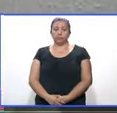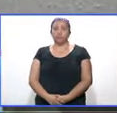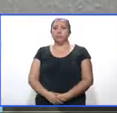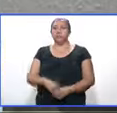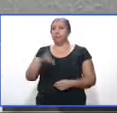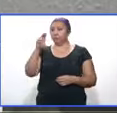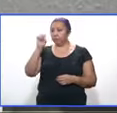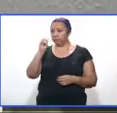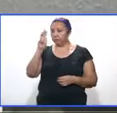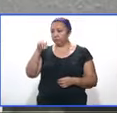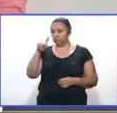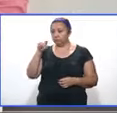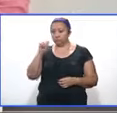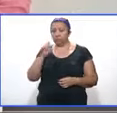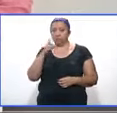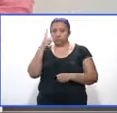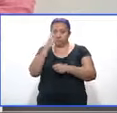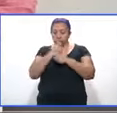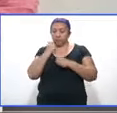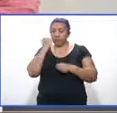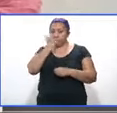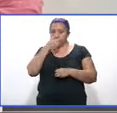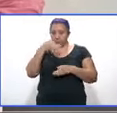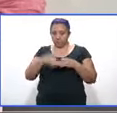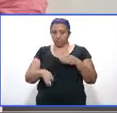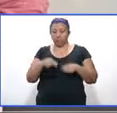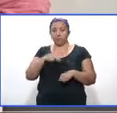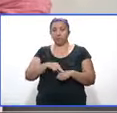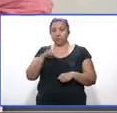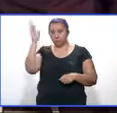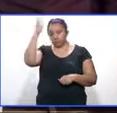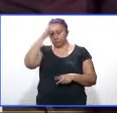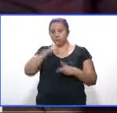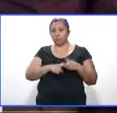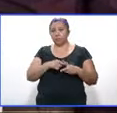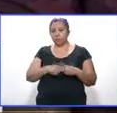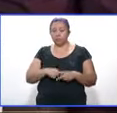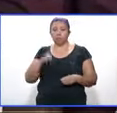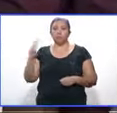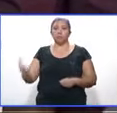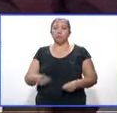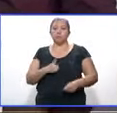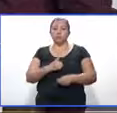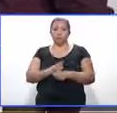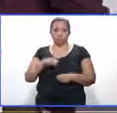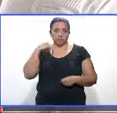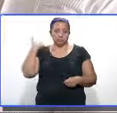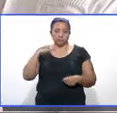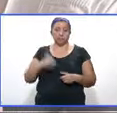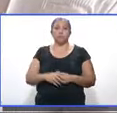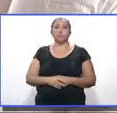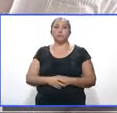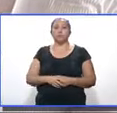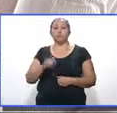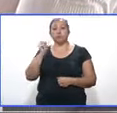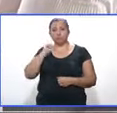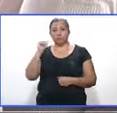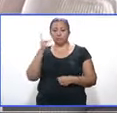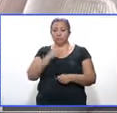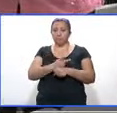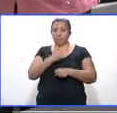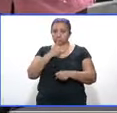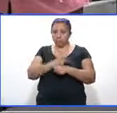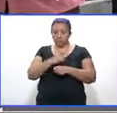Luis Mauricio Montes de Oca Mena fue el primer alumno en culminar el doctorado en Ciencias Matemáticas en la Universidad Autónoma de Yucatán y es profesor de